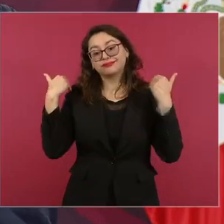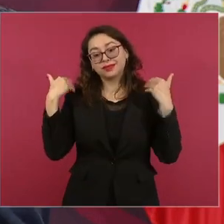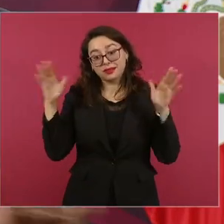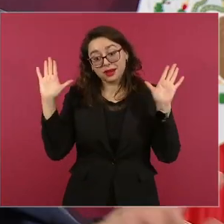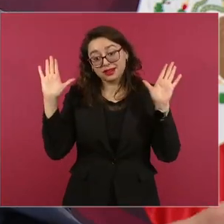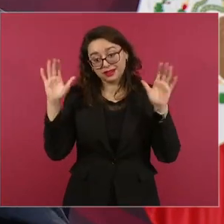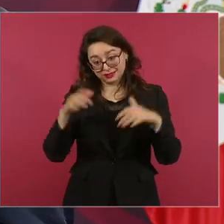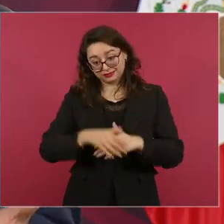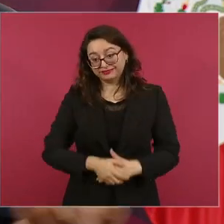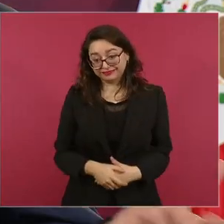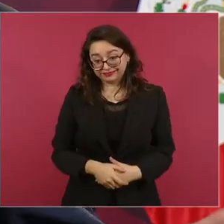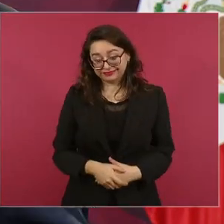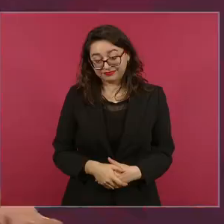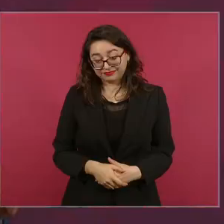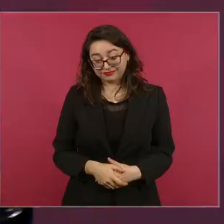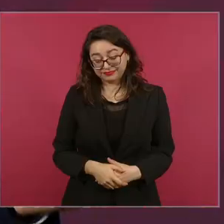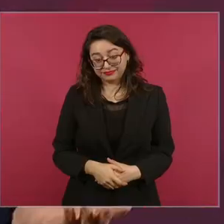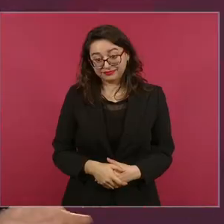Lo otro,